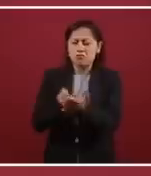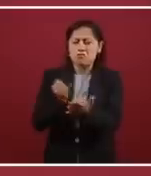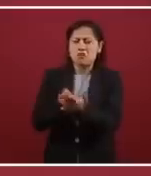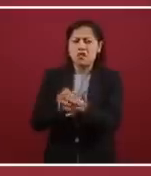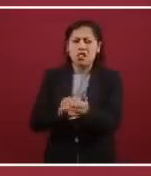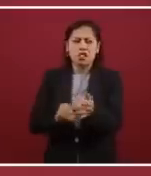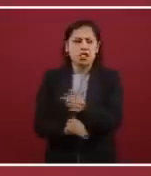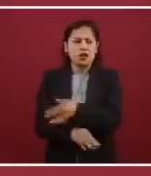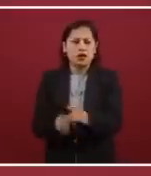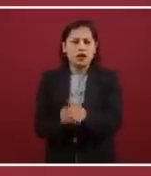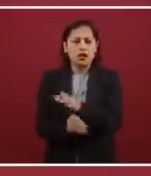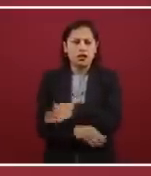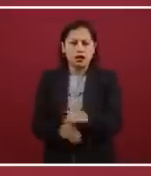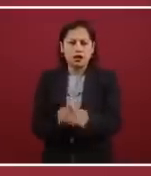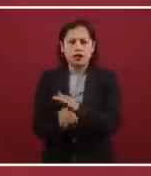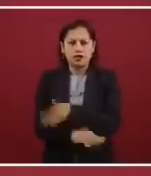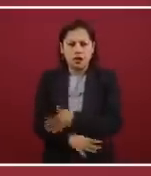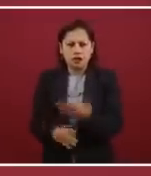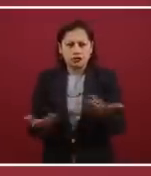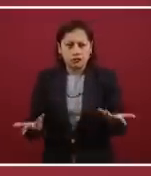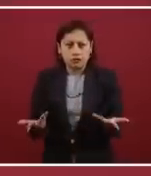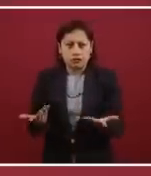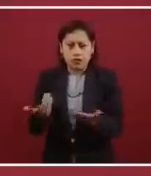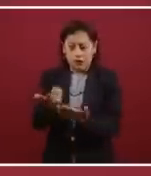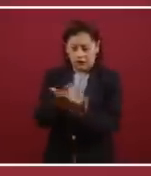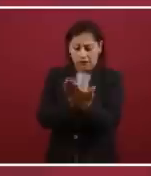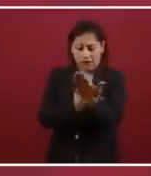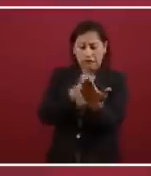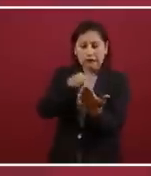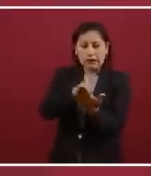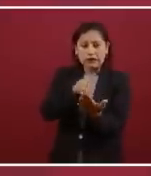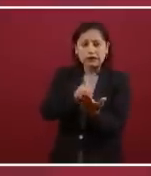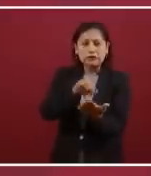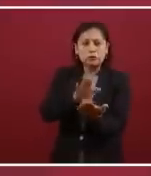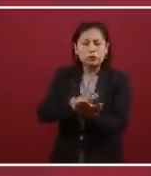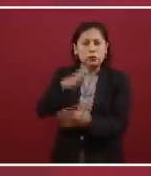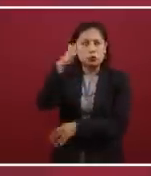está documentado, incluso